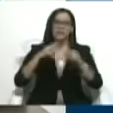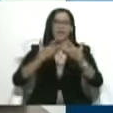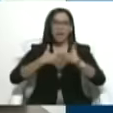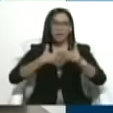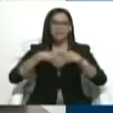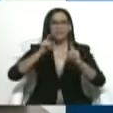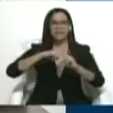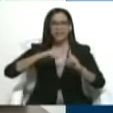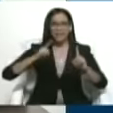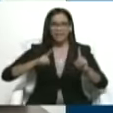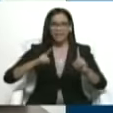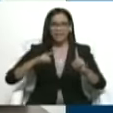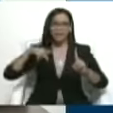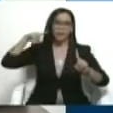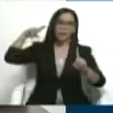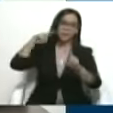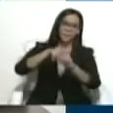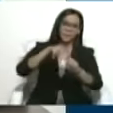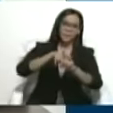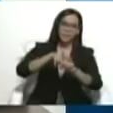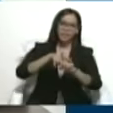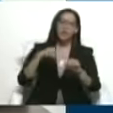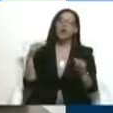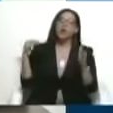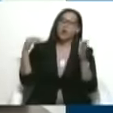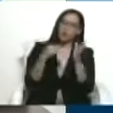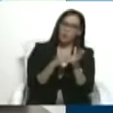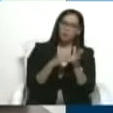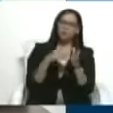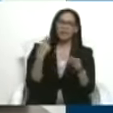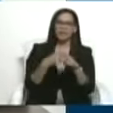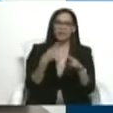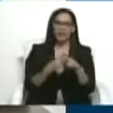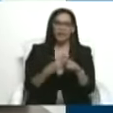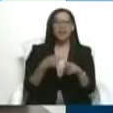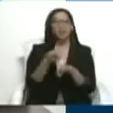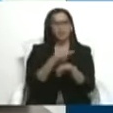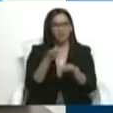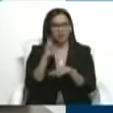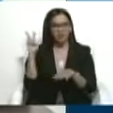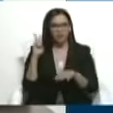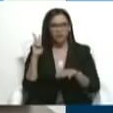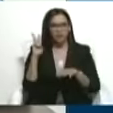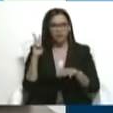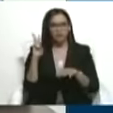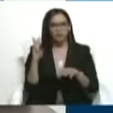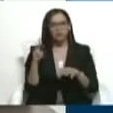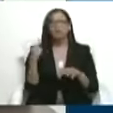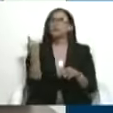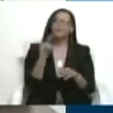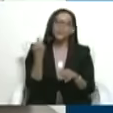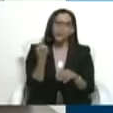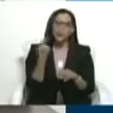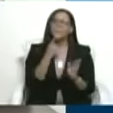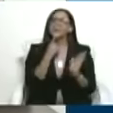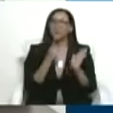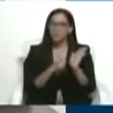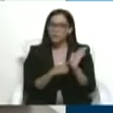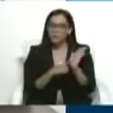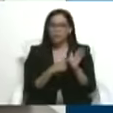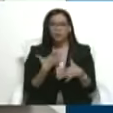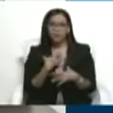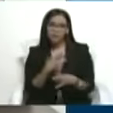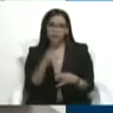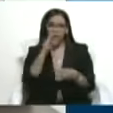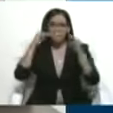energéticas y lograr poner contra las cuerdas y en jaque al gobierno venezolano, solo para cumplir los deseos